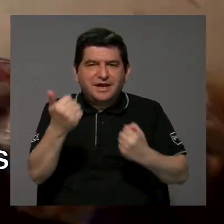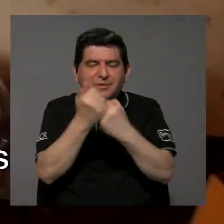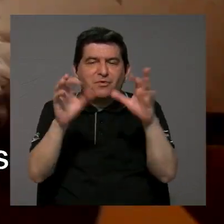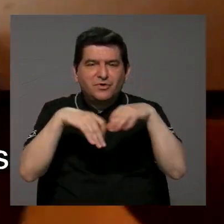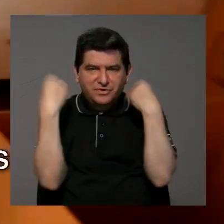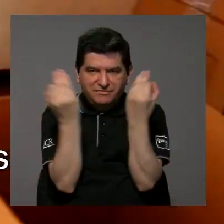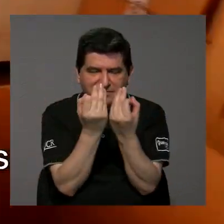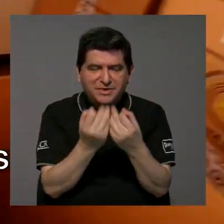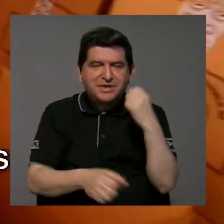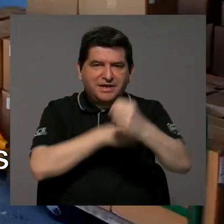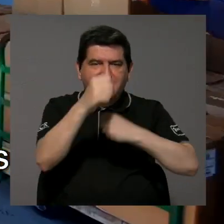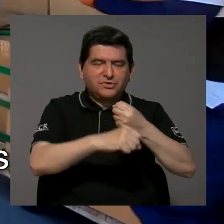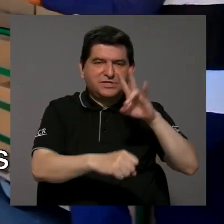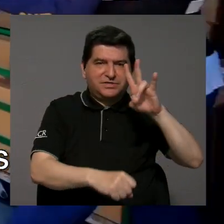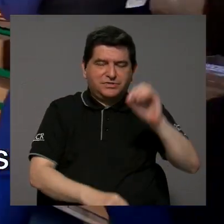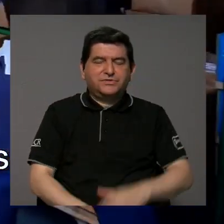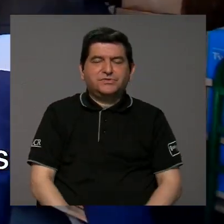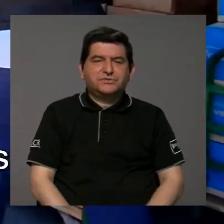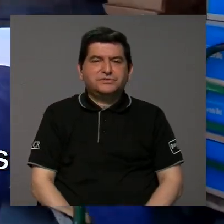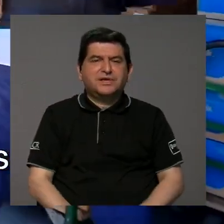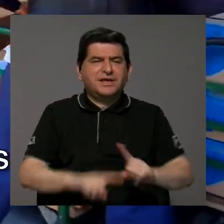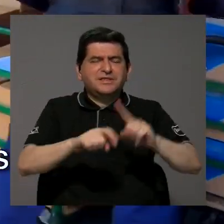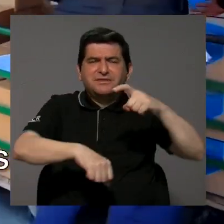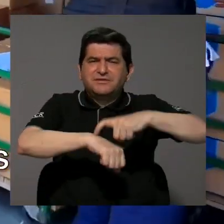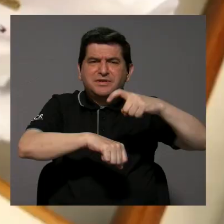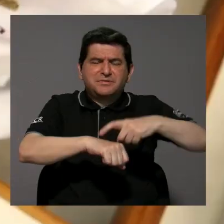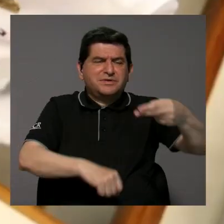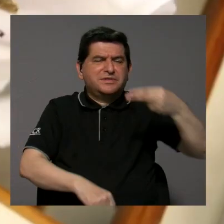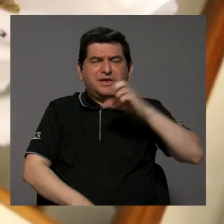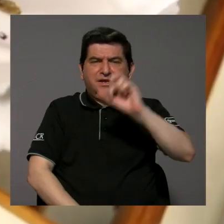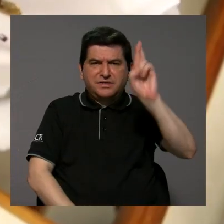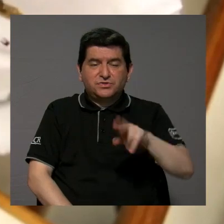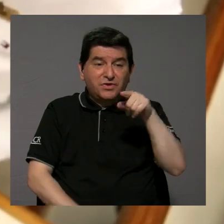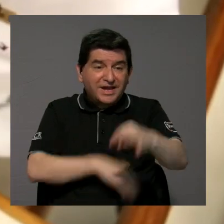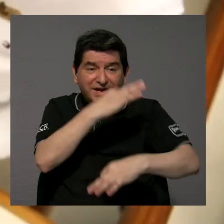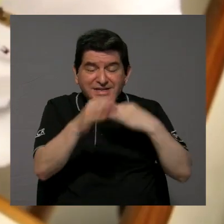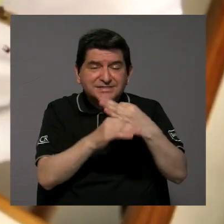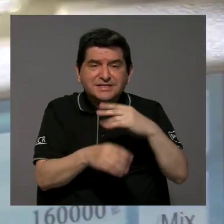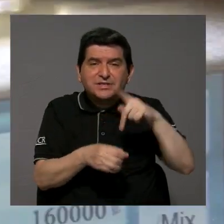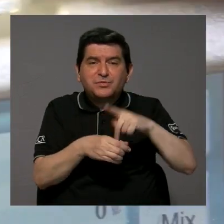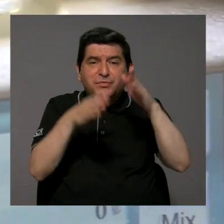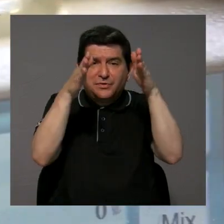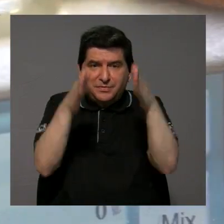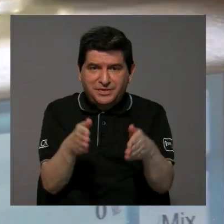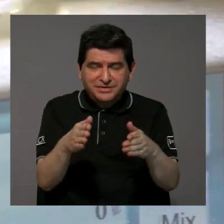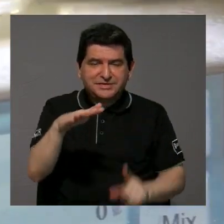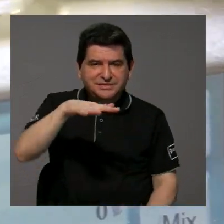70. Es decir, en muchos momentos de la historia de Costa Rica vemos este cuadro, este tipo de actor